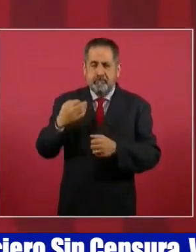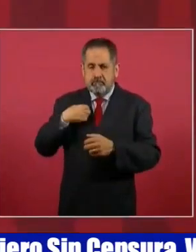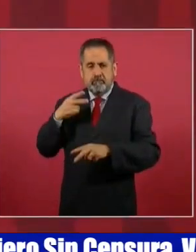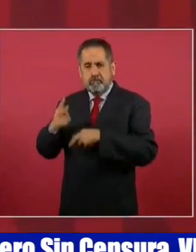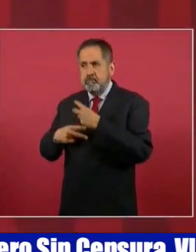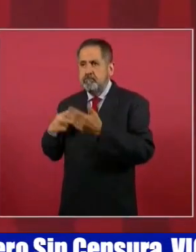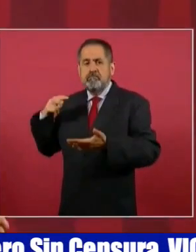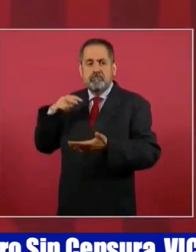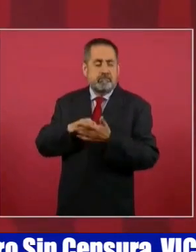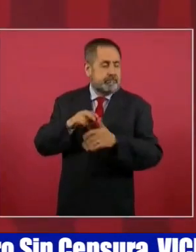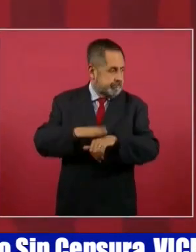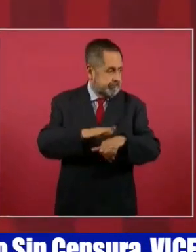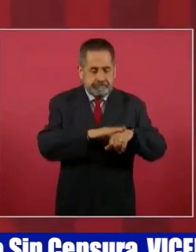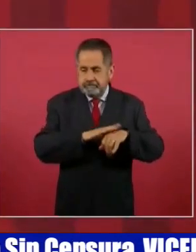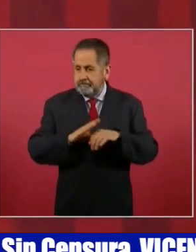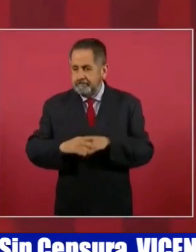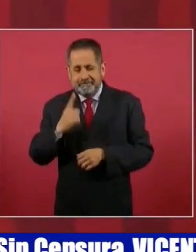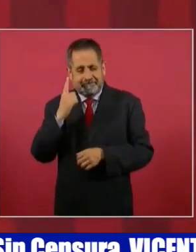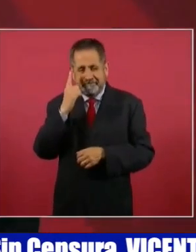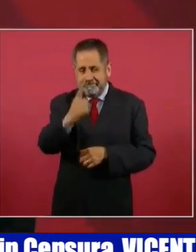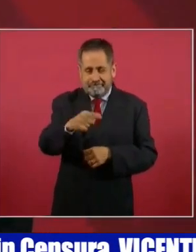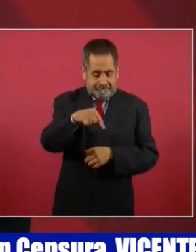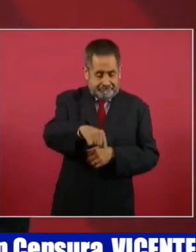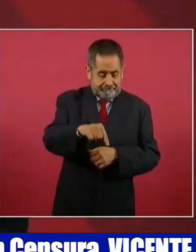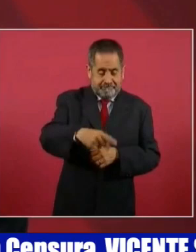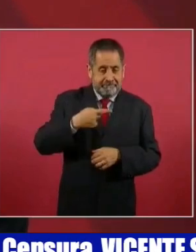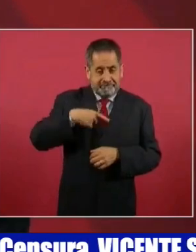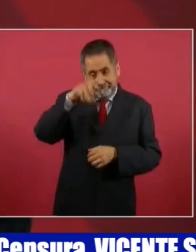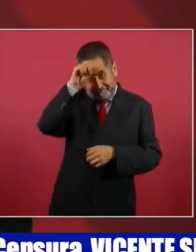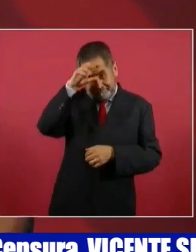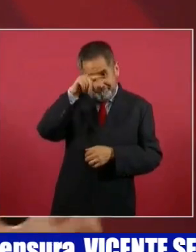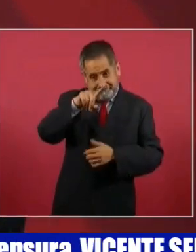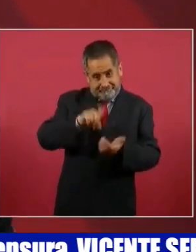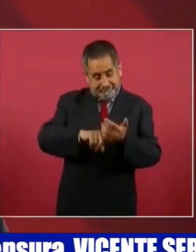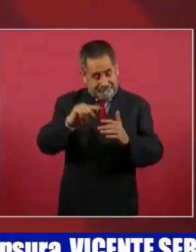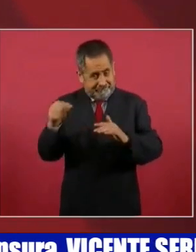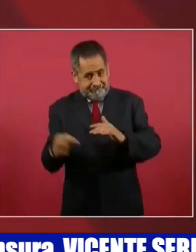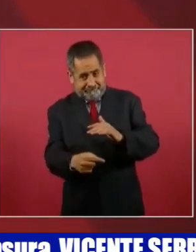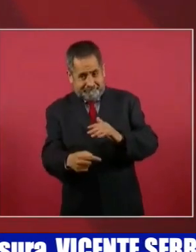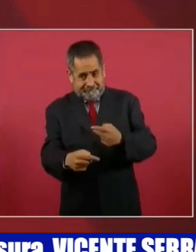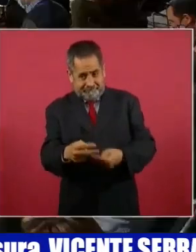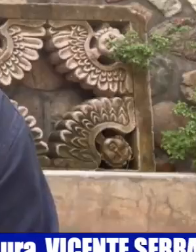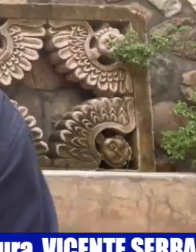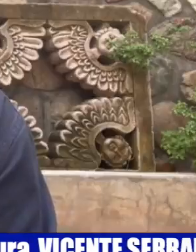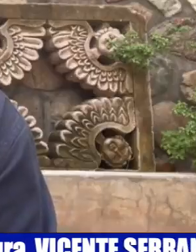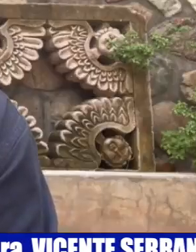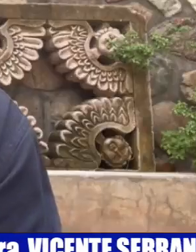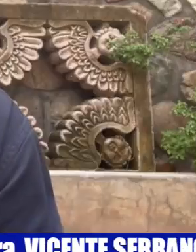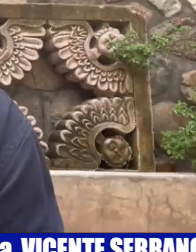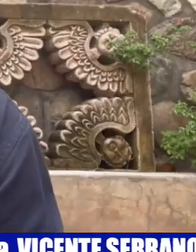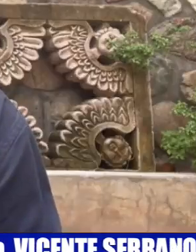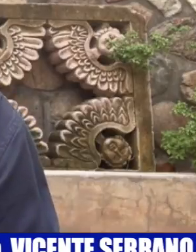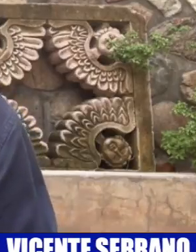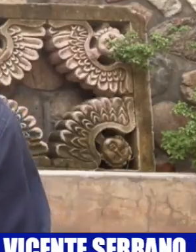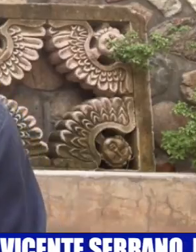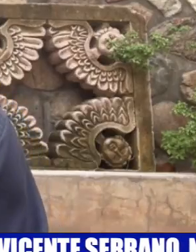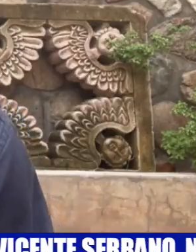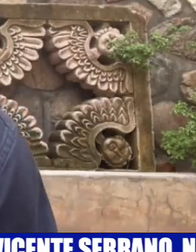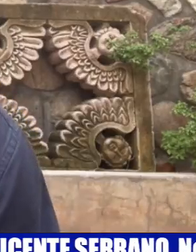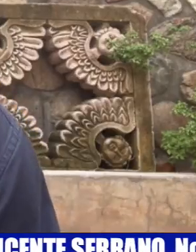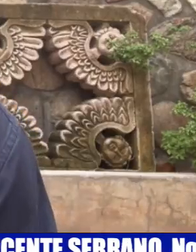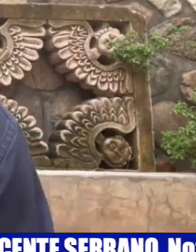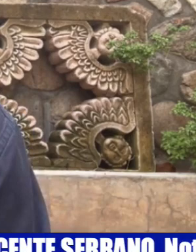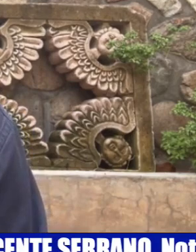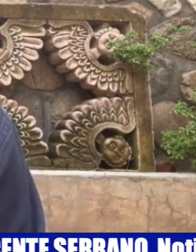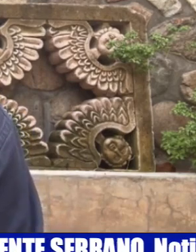a rescatar a los mineros. Eso es lo que más importa ahora. Y en bueno, ahí están las declaraciones del presidente Andrés Manuel López